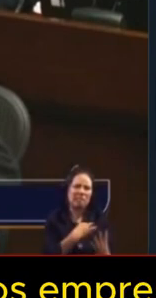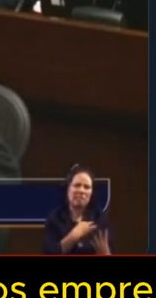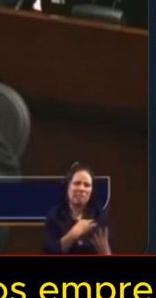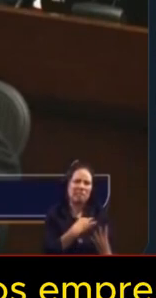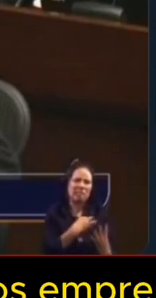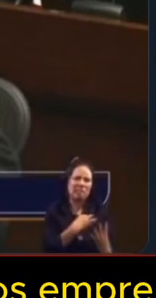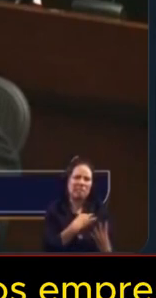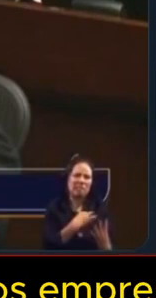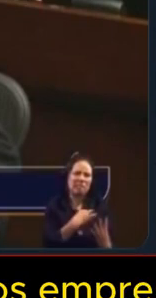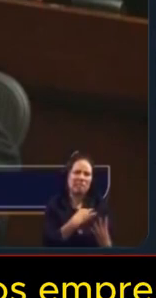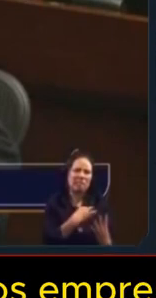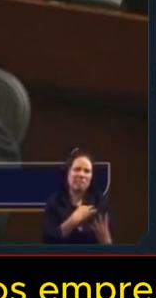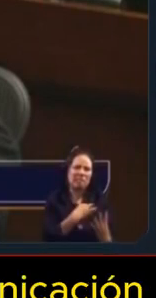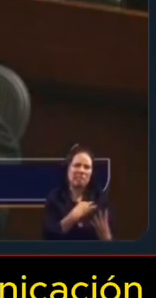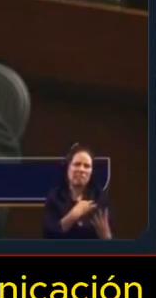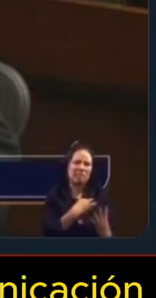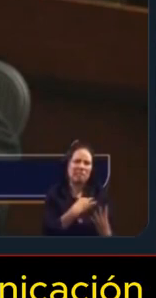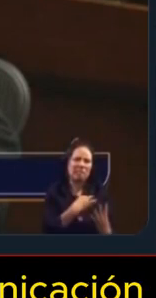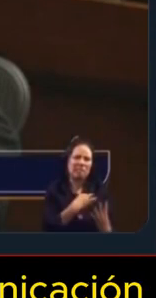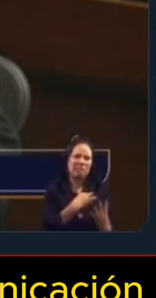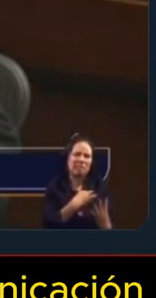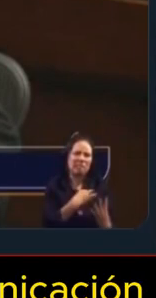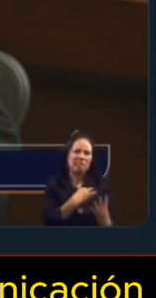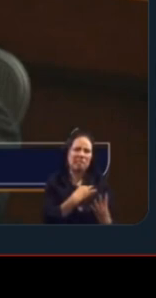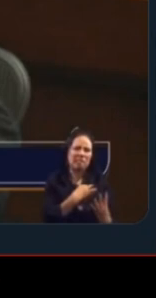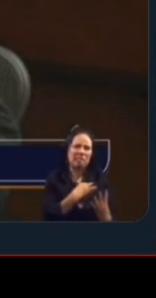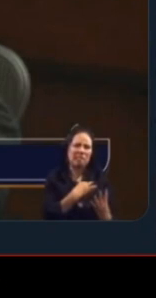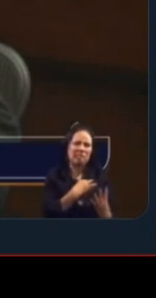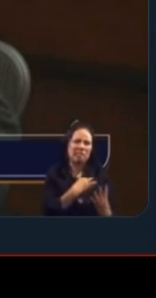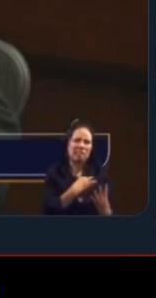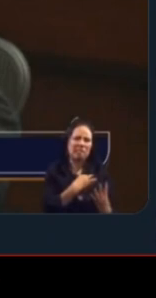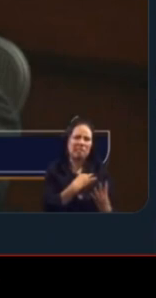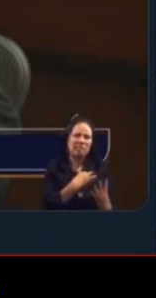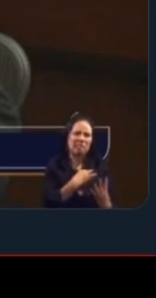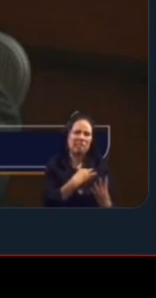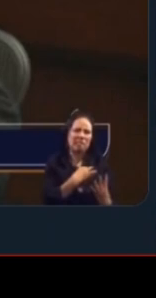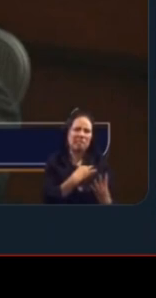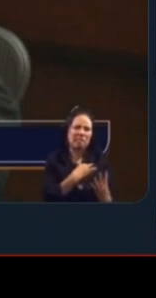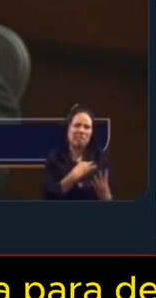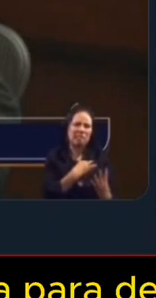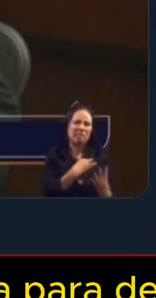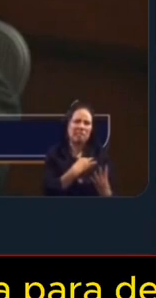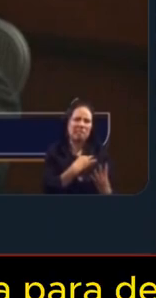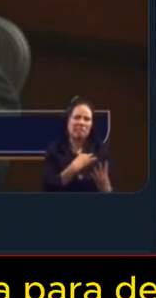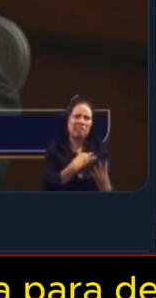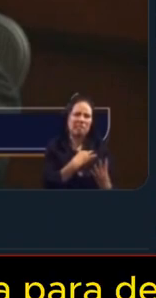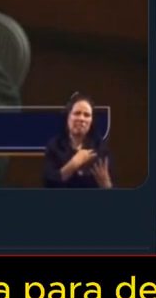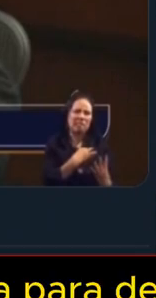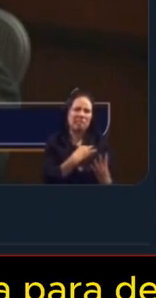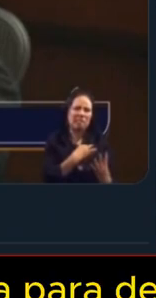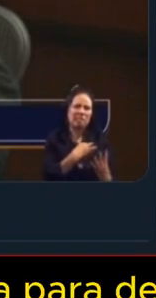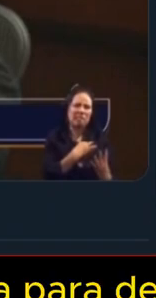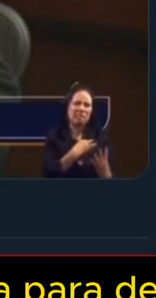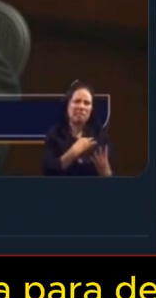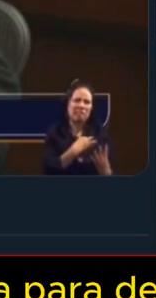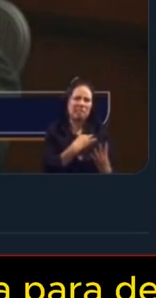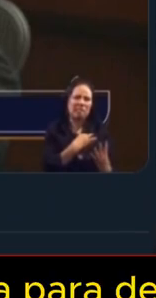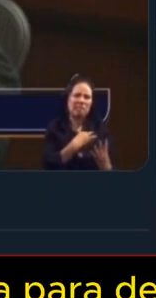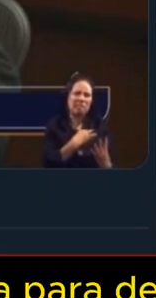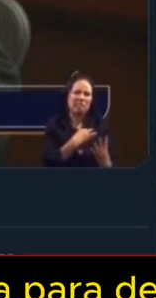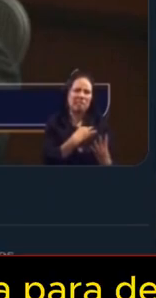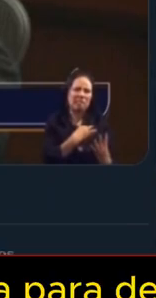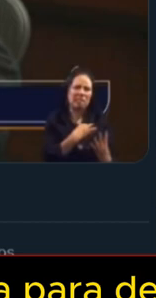diciendo que es un peligro para los empresarios y para los medios de comunicación Gustavo Petro hoy tiene apuntada